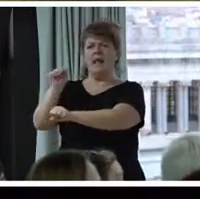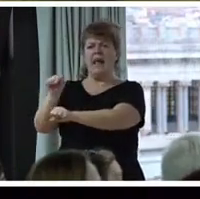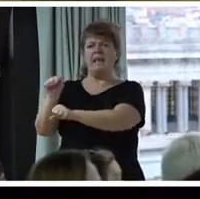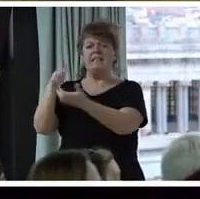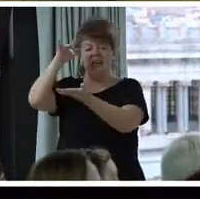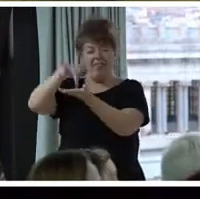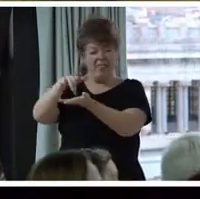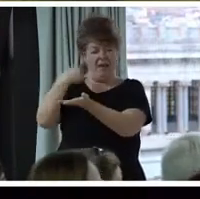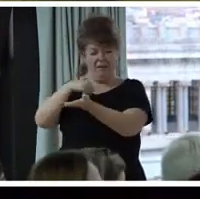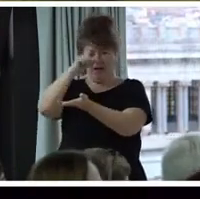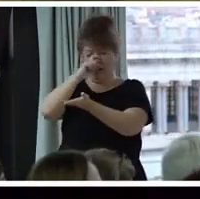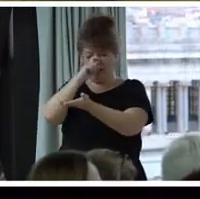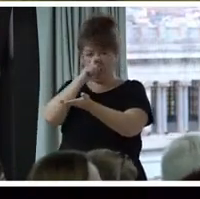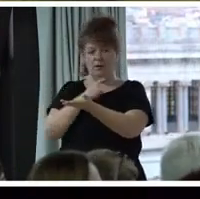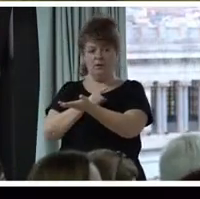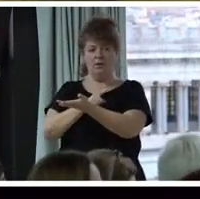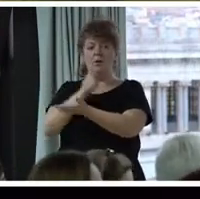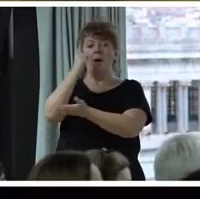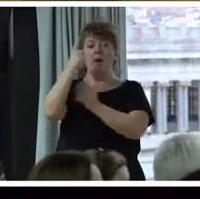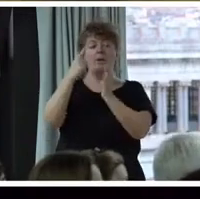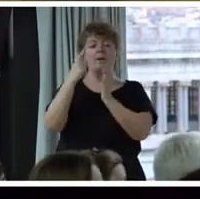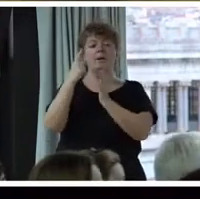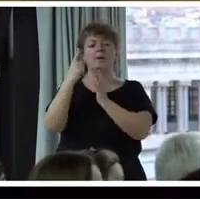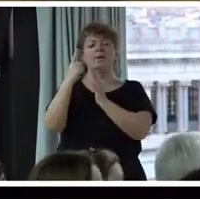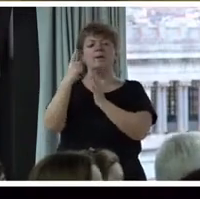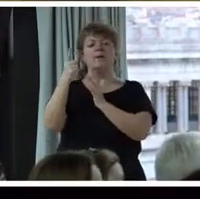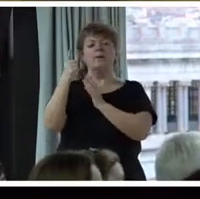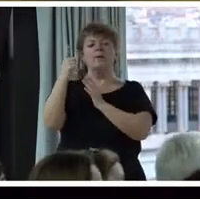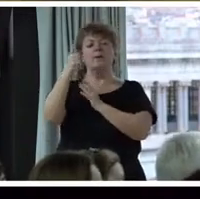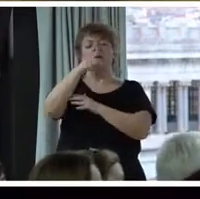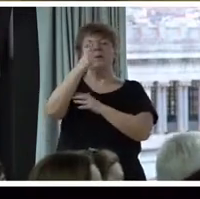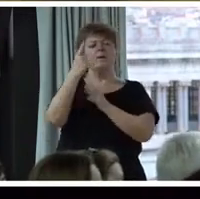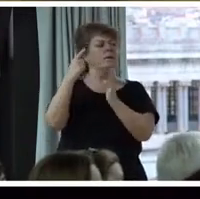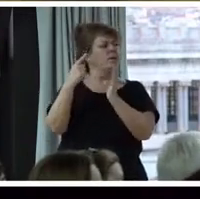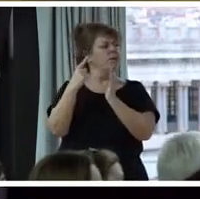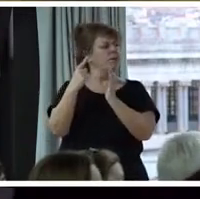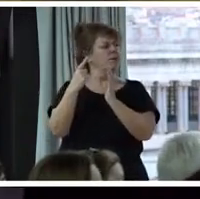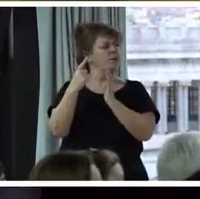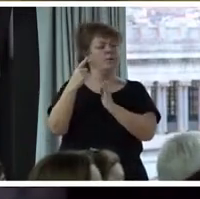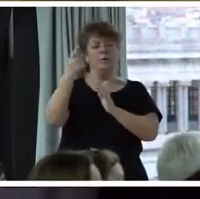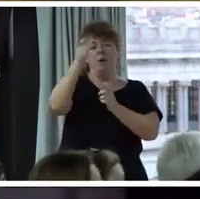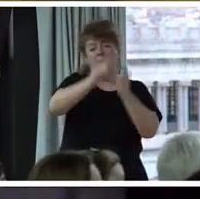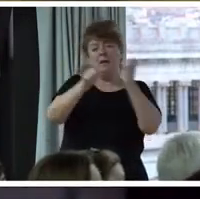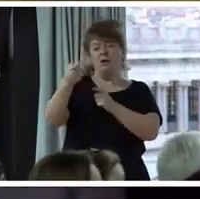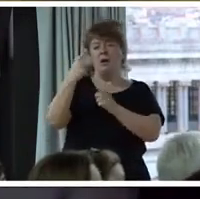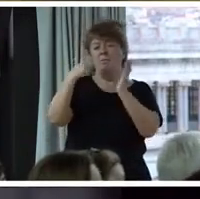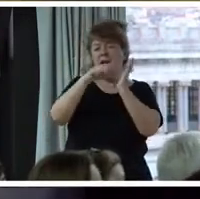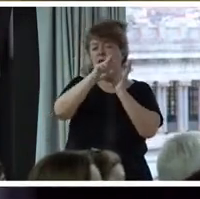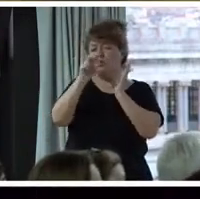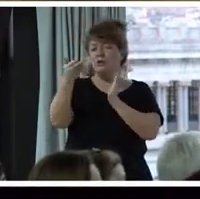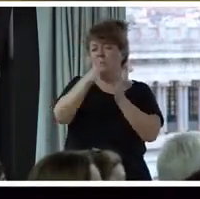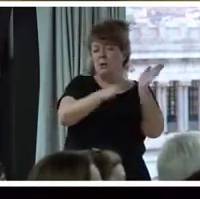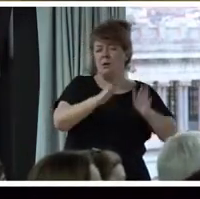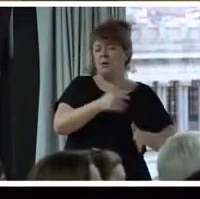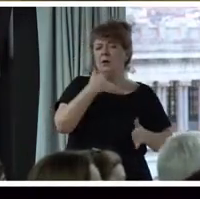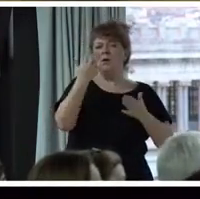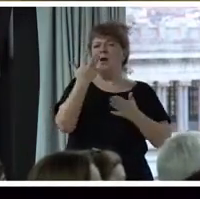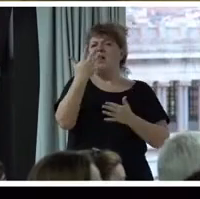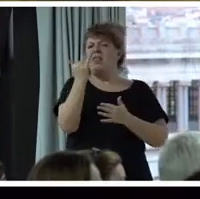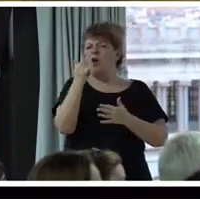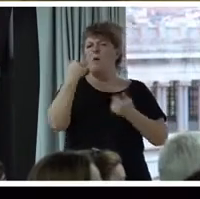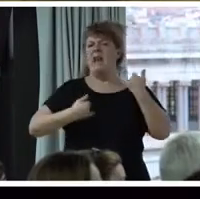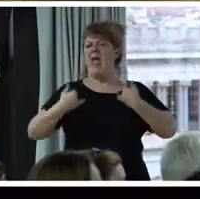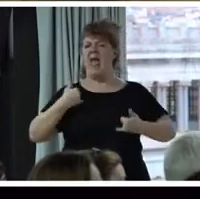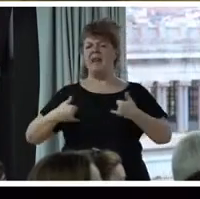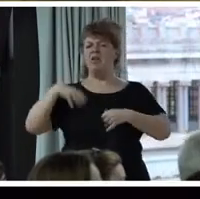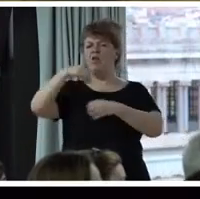día como sabéis 1200 israelí extranjeros fueron asesinados y como 5000 resultaron